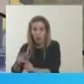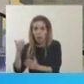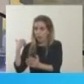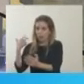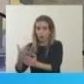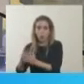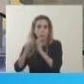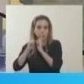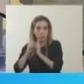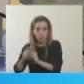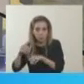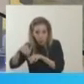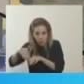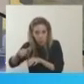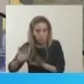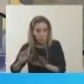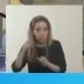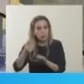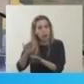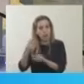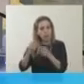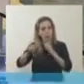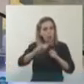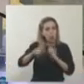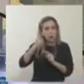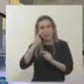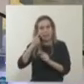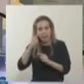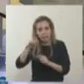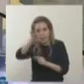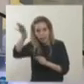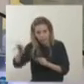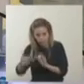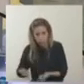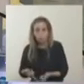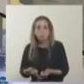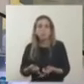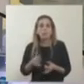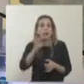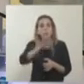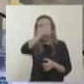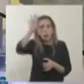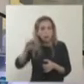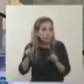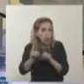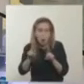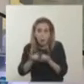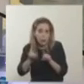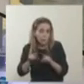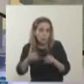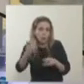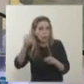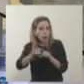con los intendentes de la en la en el interior seguimos también en sistema de cinco fases